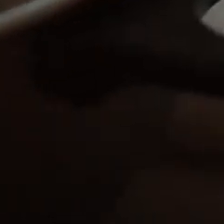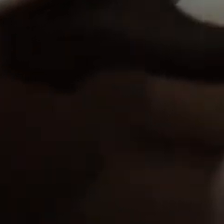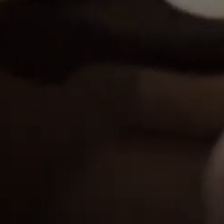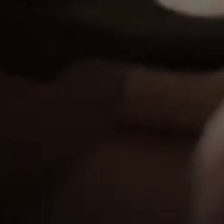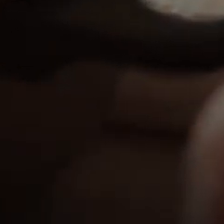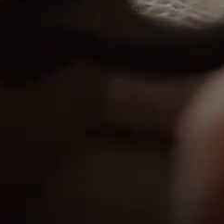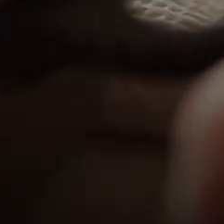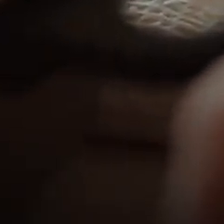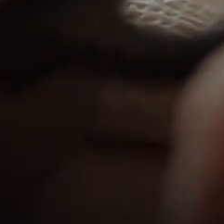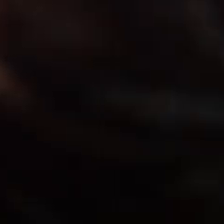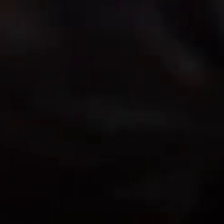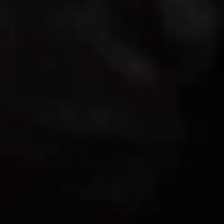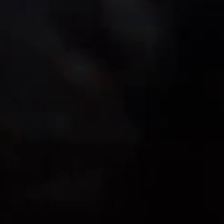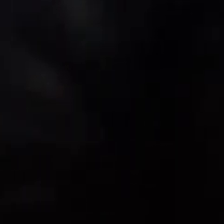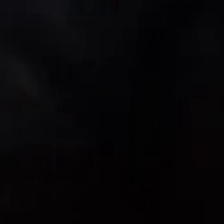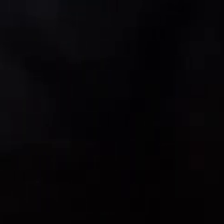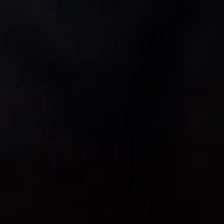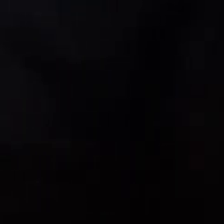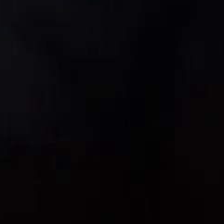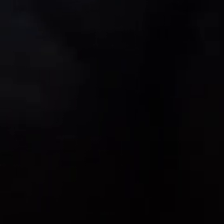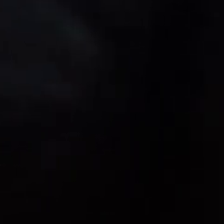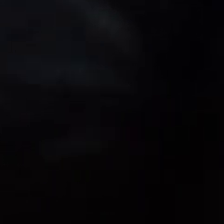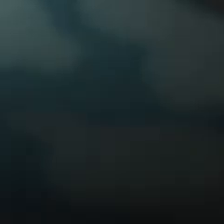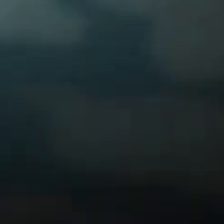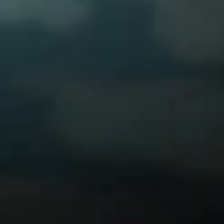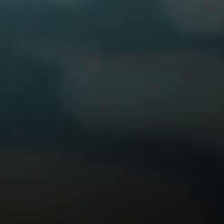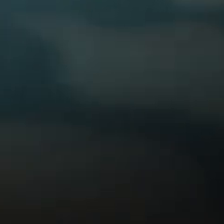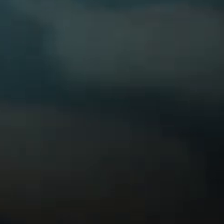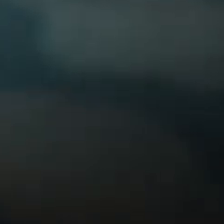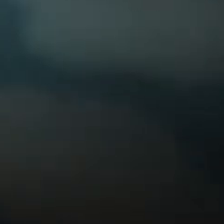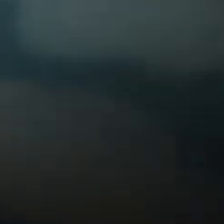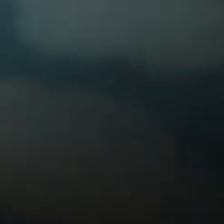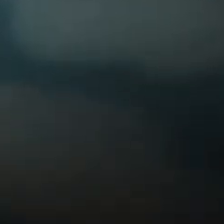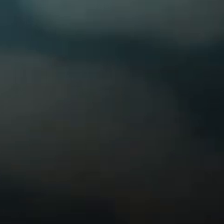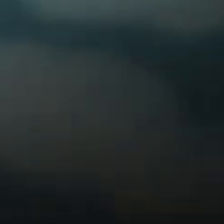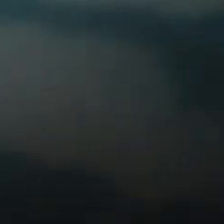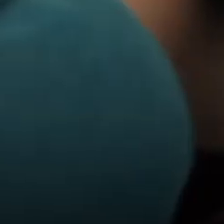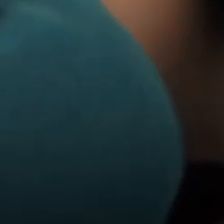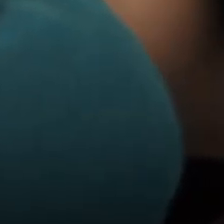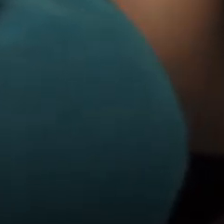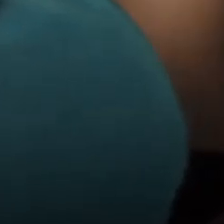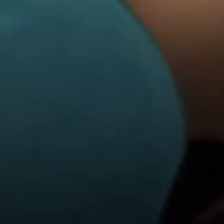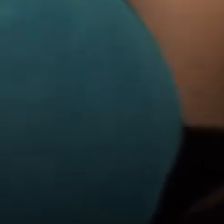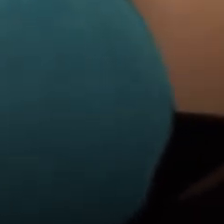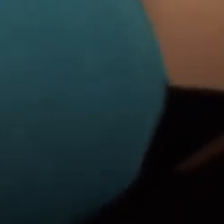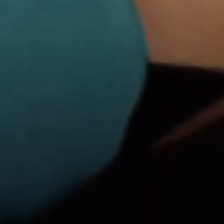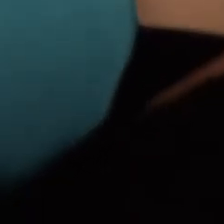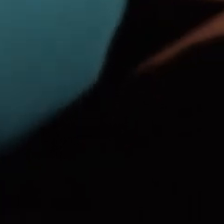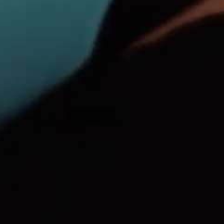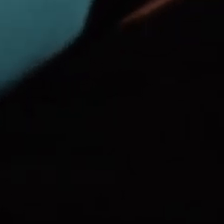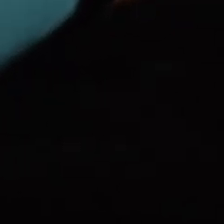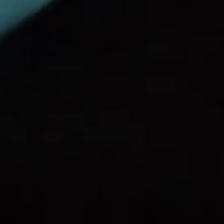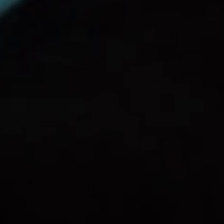darle vida en sus primeros años, darle alimento en sus primeros años de vida a su hijo, ese dilema